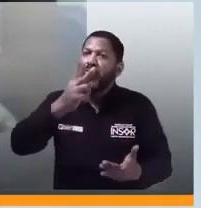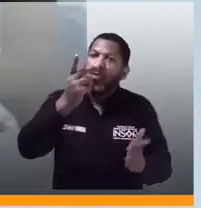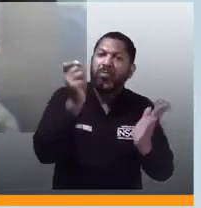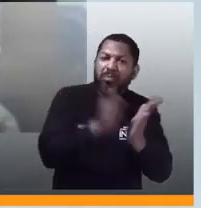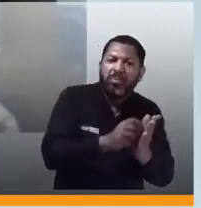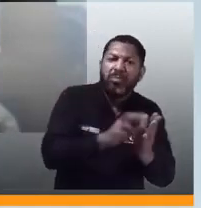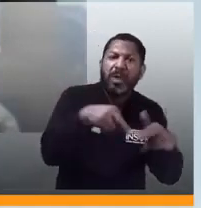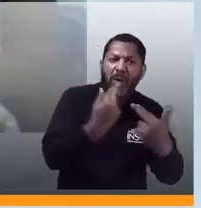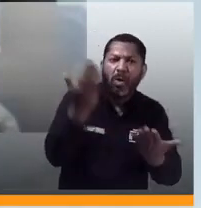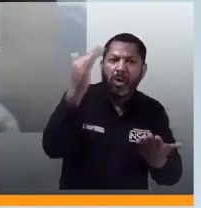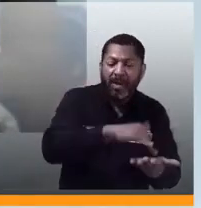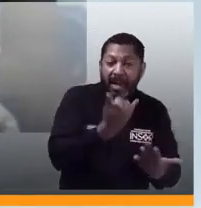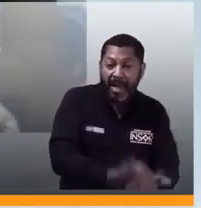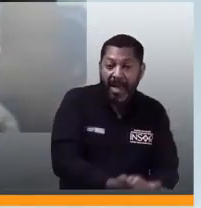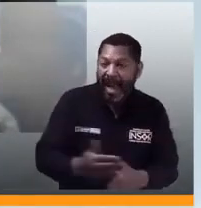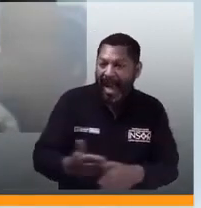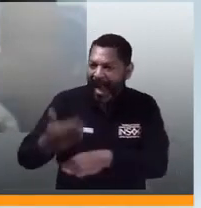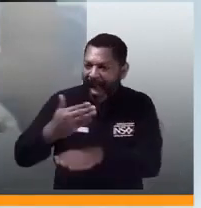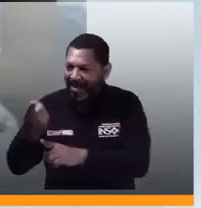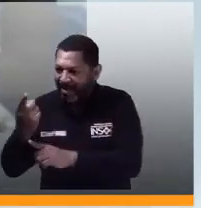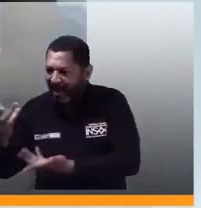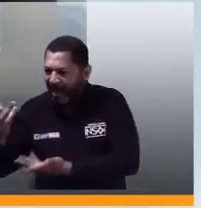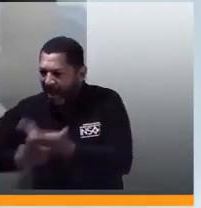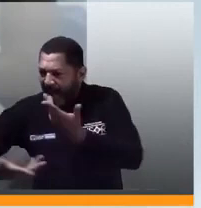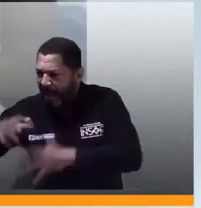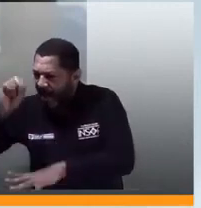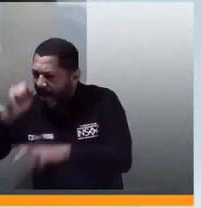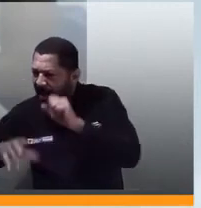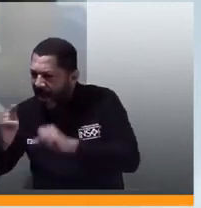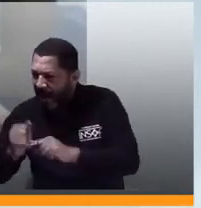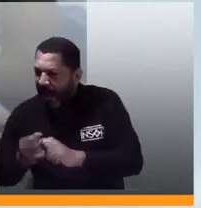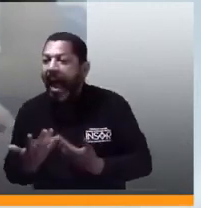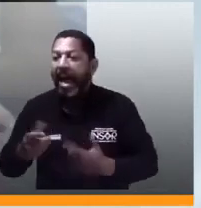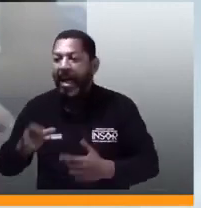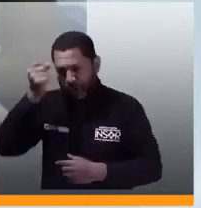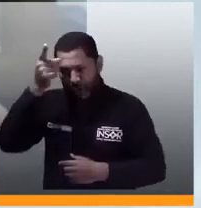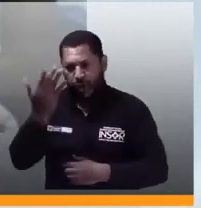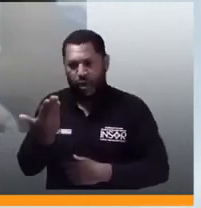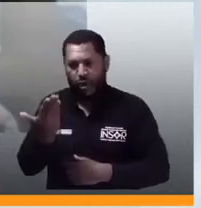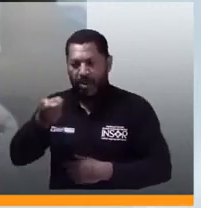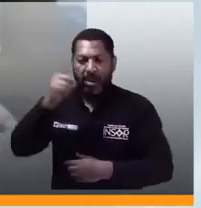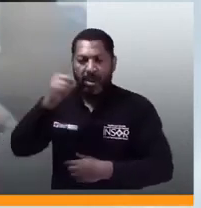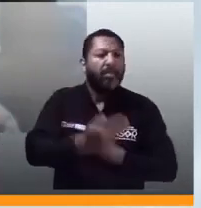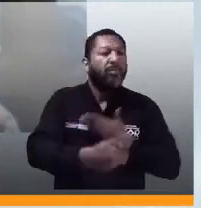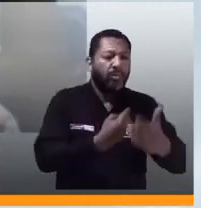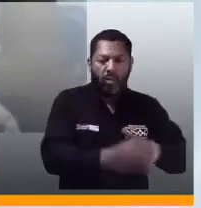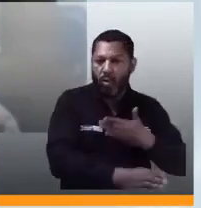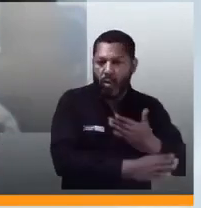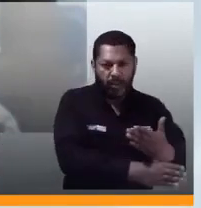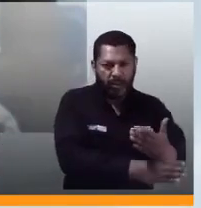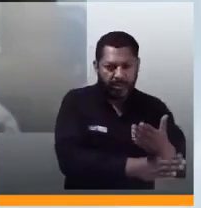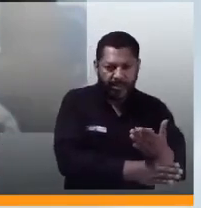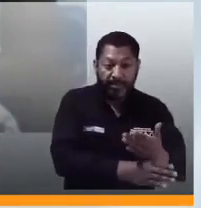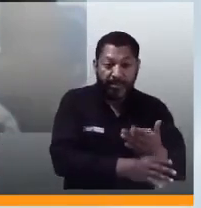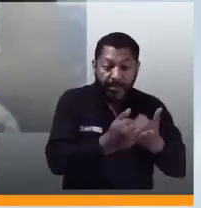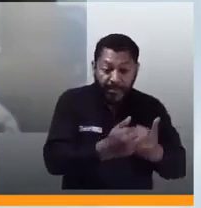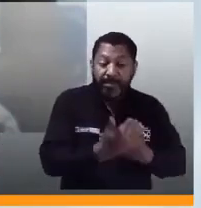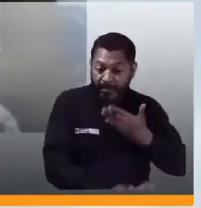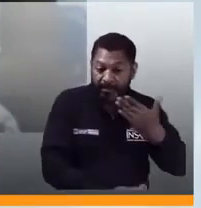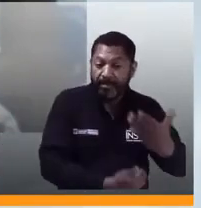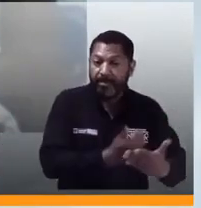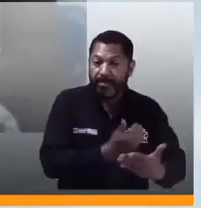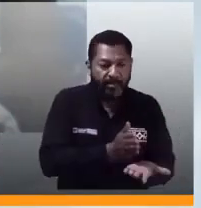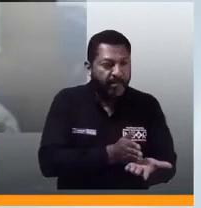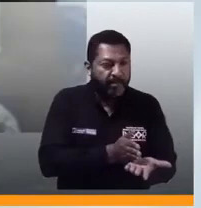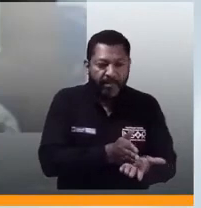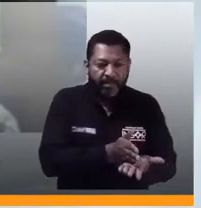podamos recuperar esas lecciones aprendidas porque el proceso continúa, es decir, que nuestro proceso se